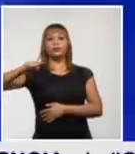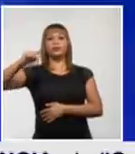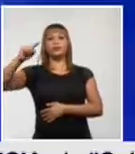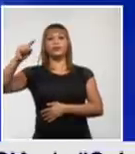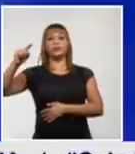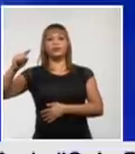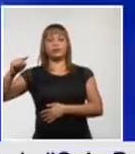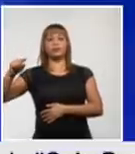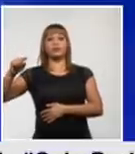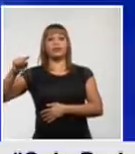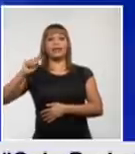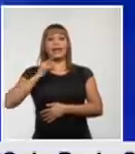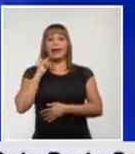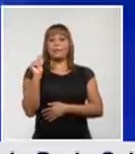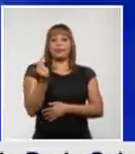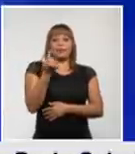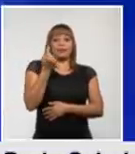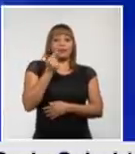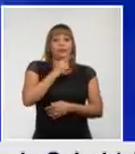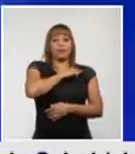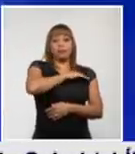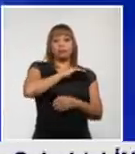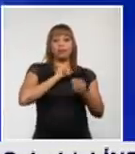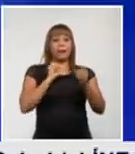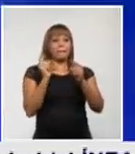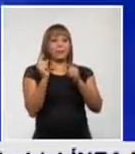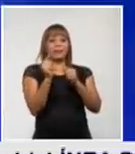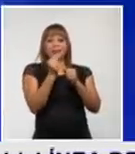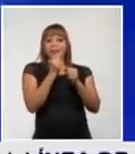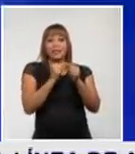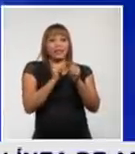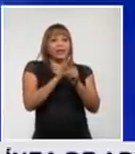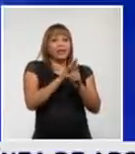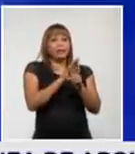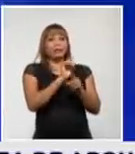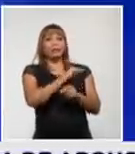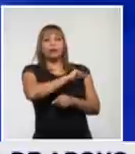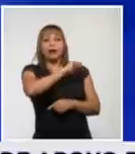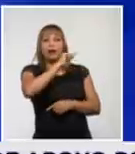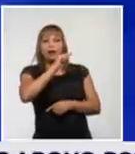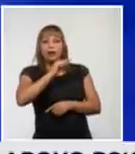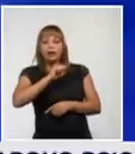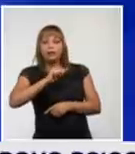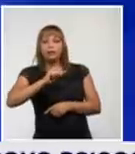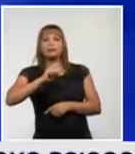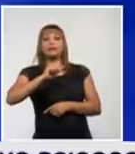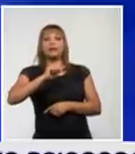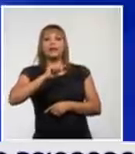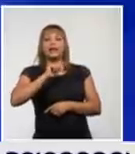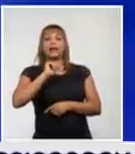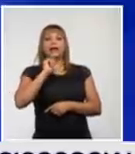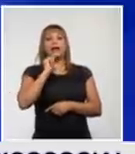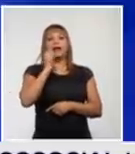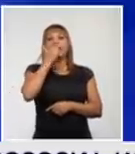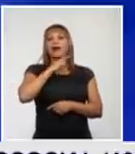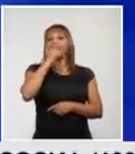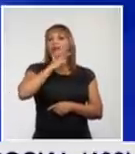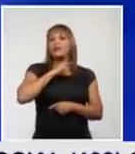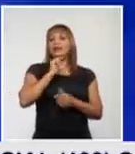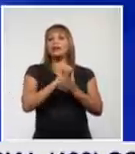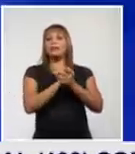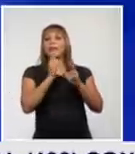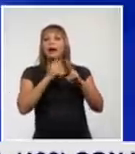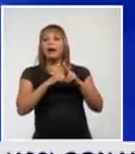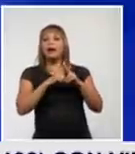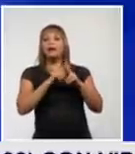la curva inicial de los meses de abril, mayo, con el número de casos, después el número de